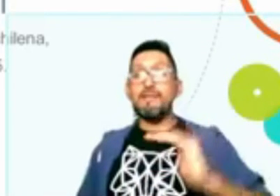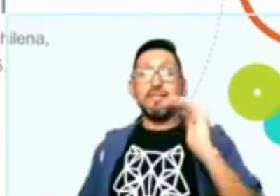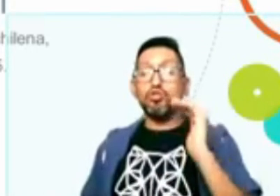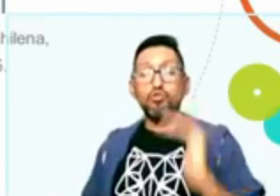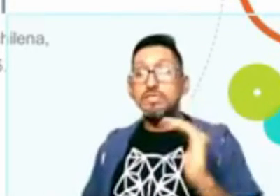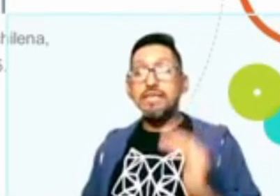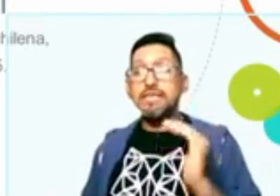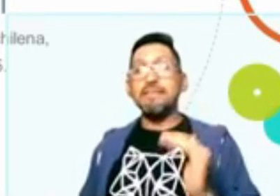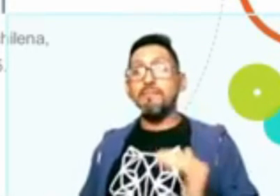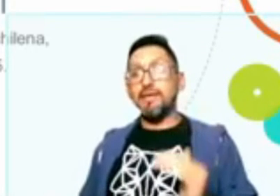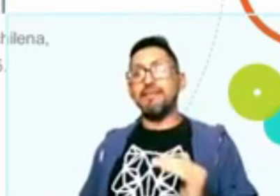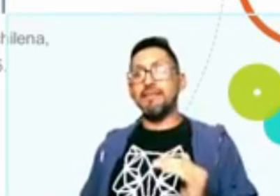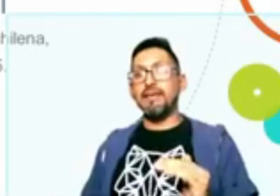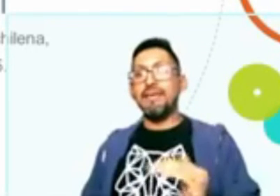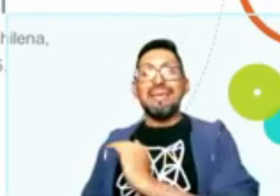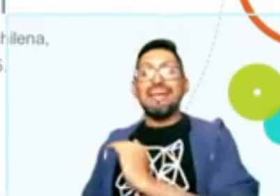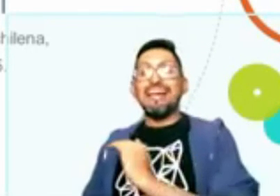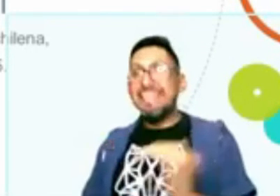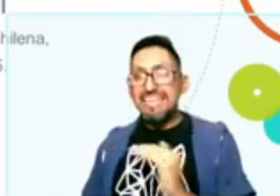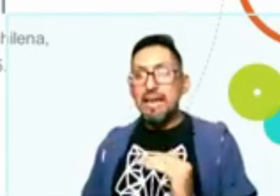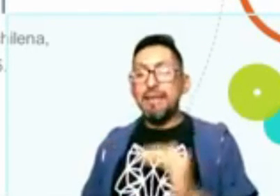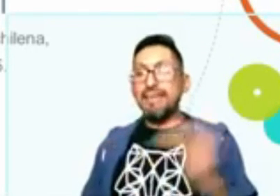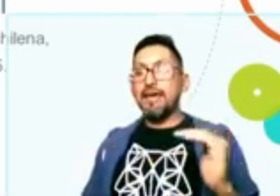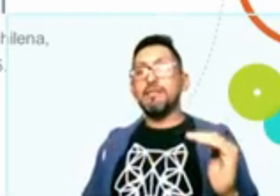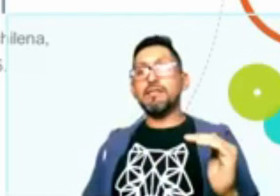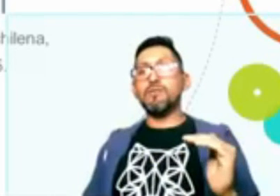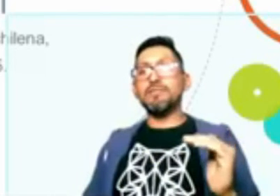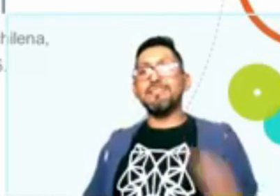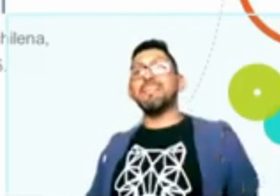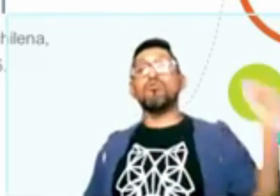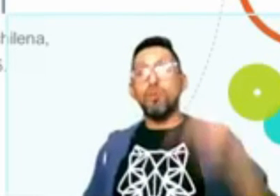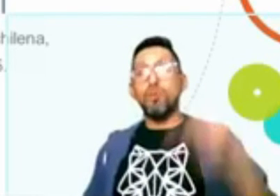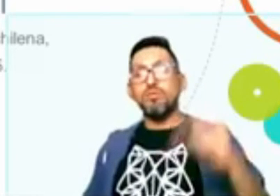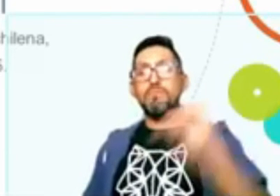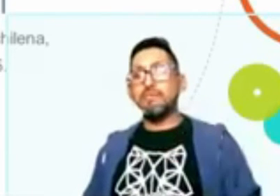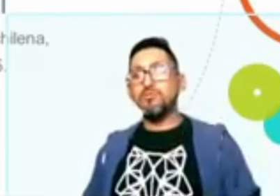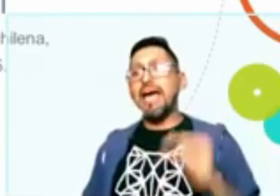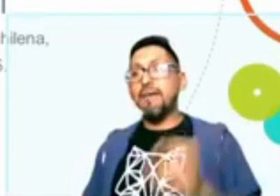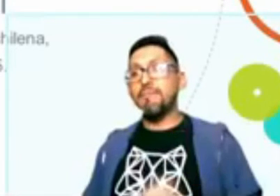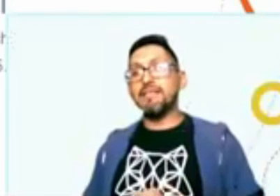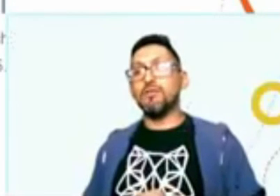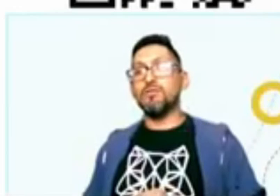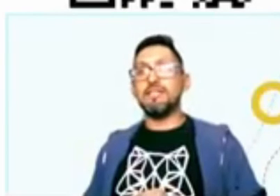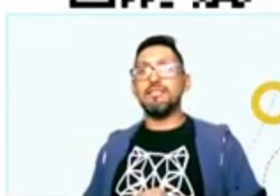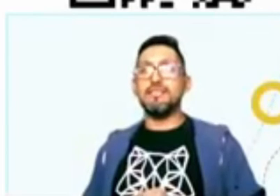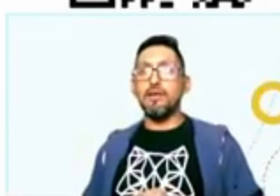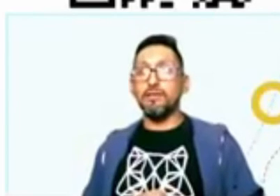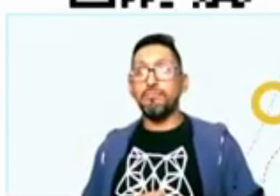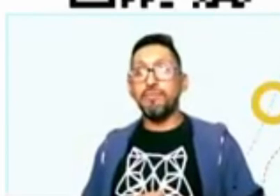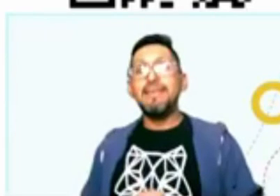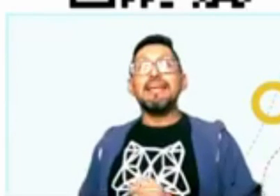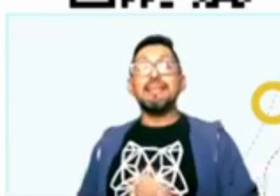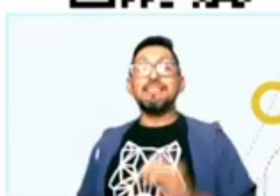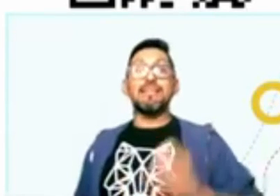un avance lo suficientemente radical para que cambien las circunstancias es que nosotros empecemos a cambiar las circunstancias desde